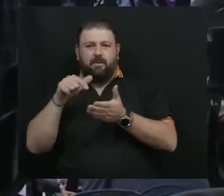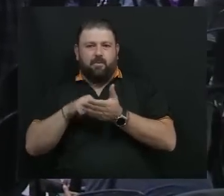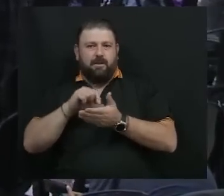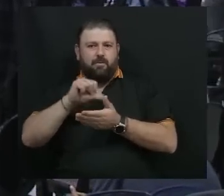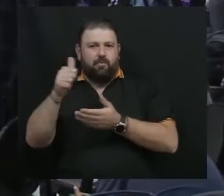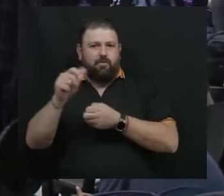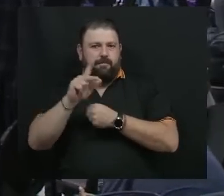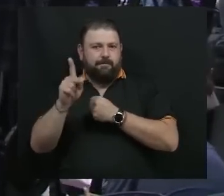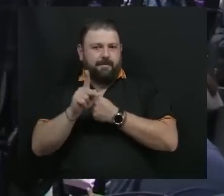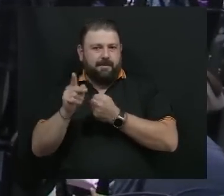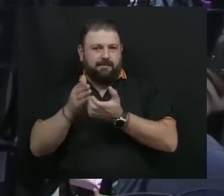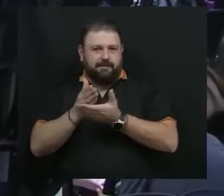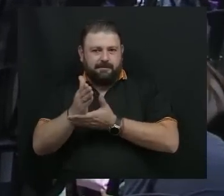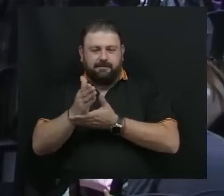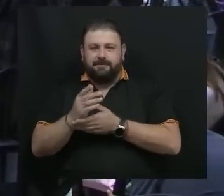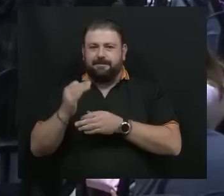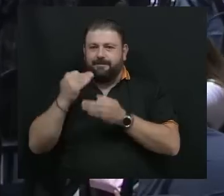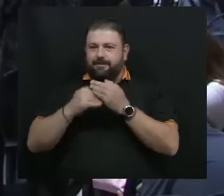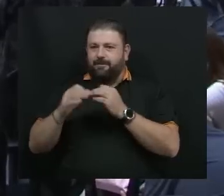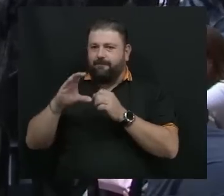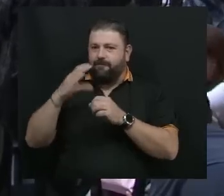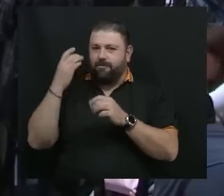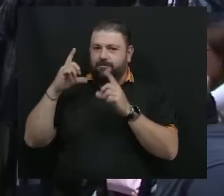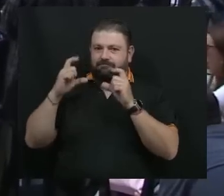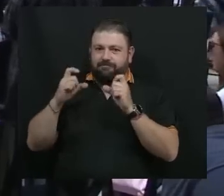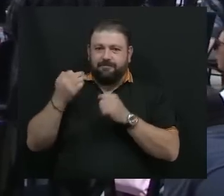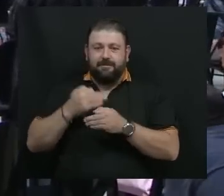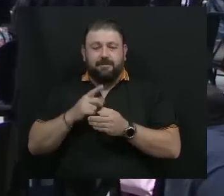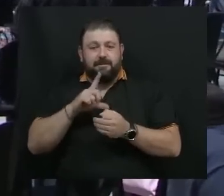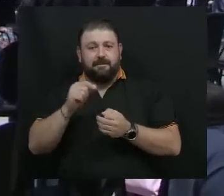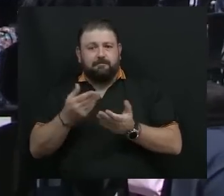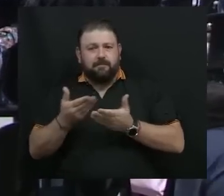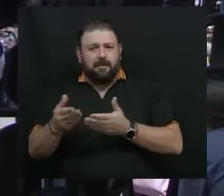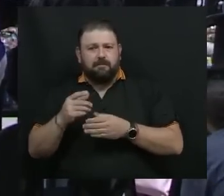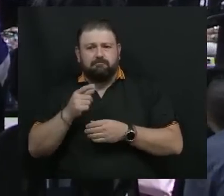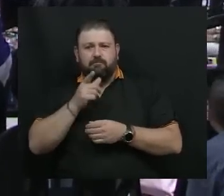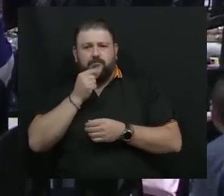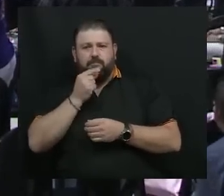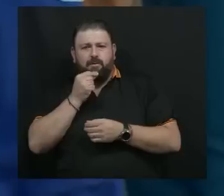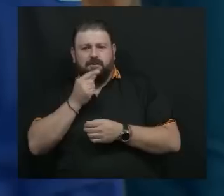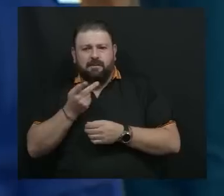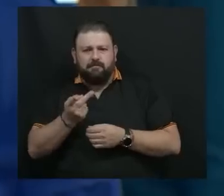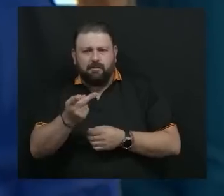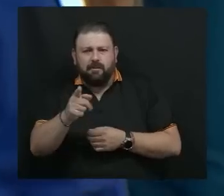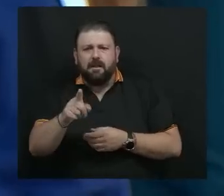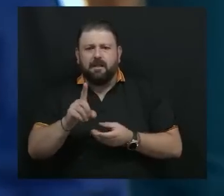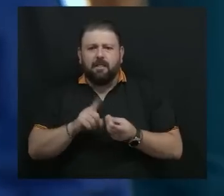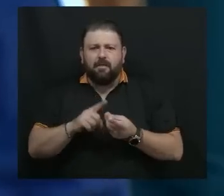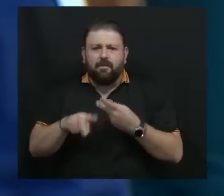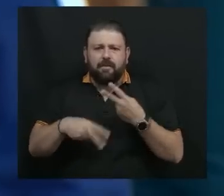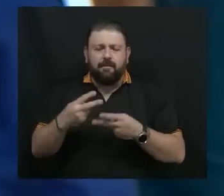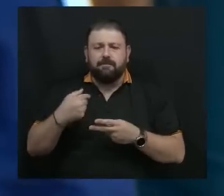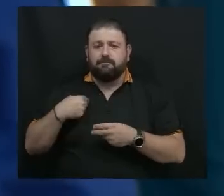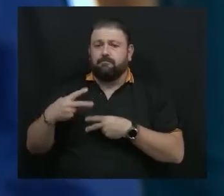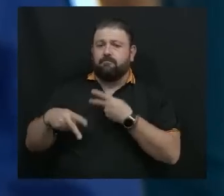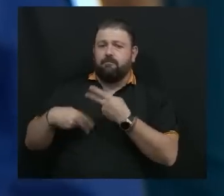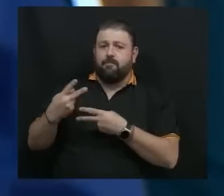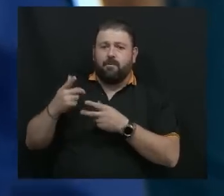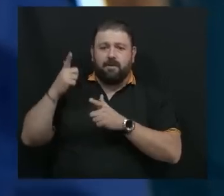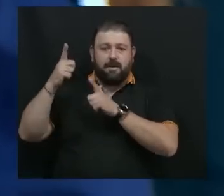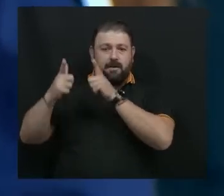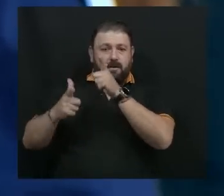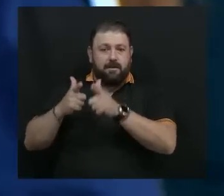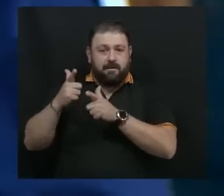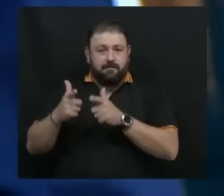emocionado, sigues tomándote fotos antes de entrar a inmigración. Llegas y el oficial de inmigración te dice, ¿para dónde va? Y tú dices, para Grecia.